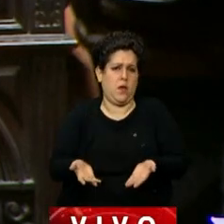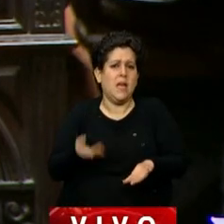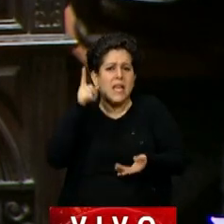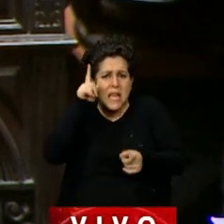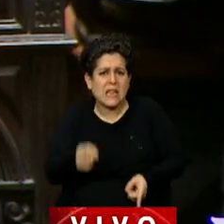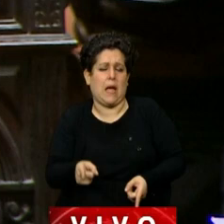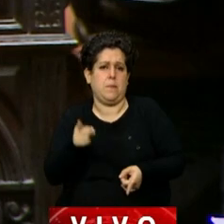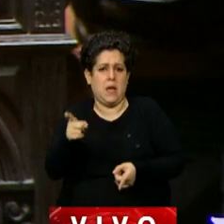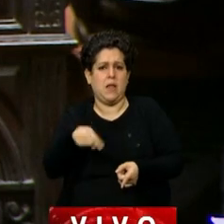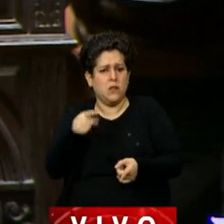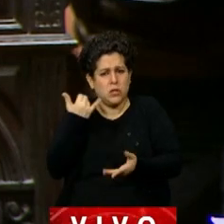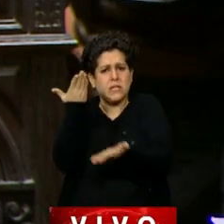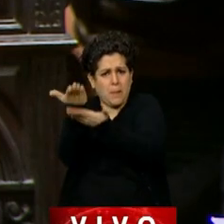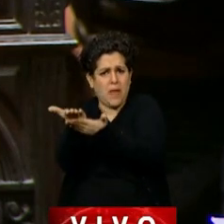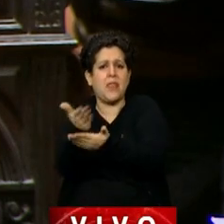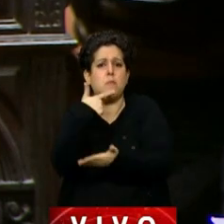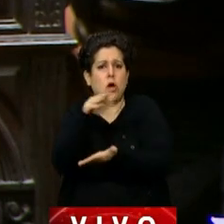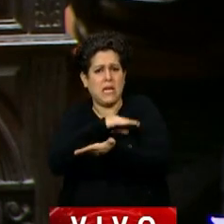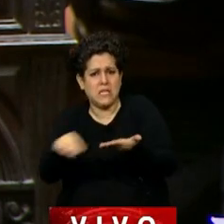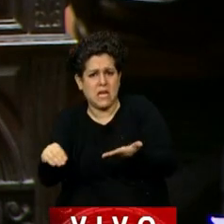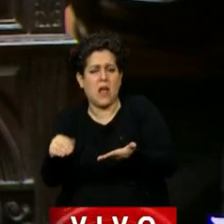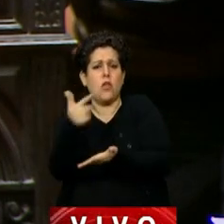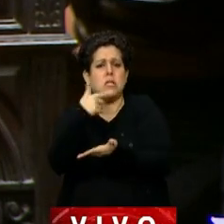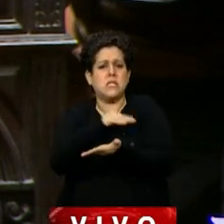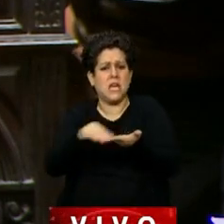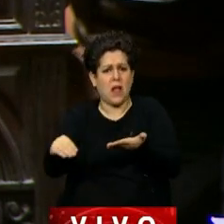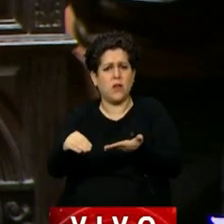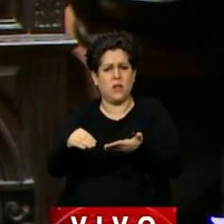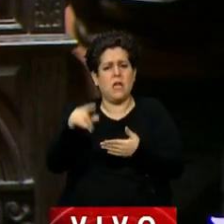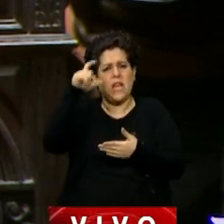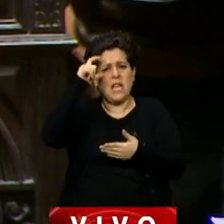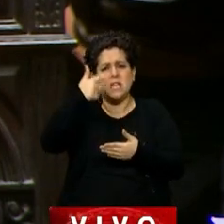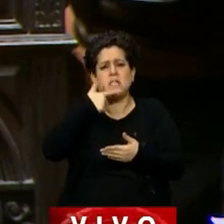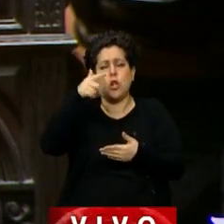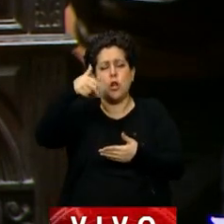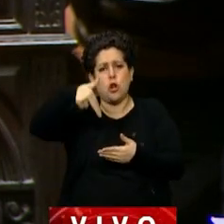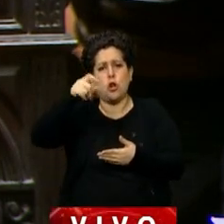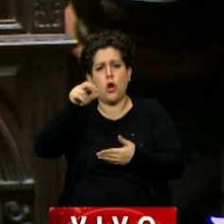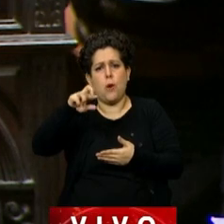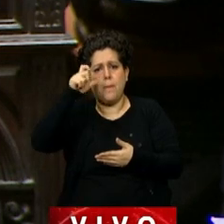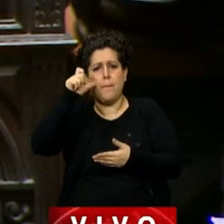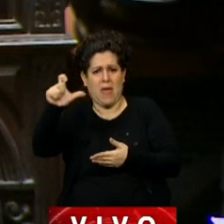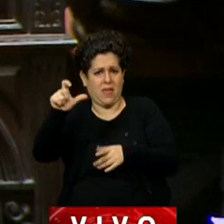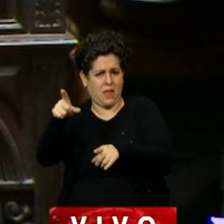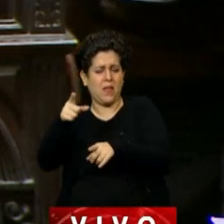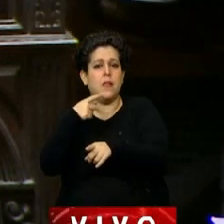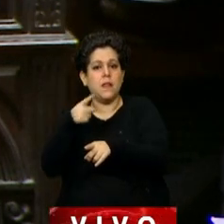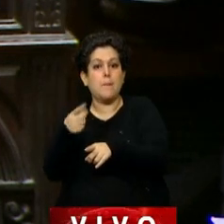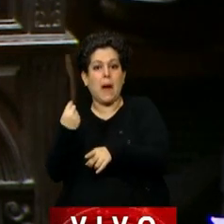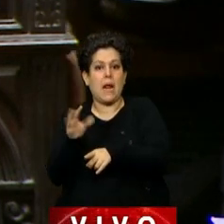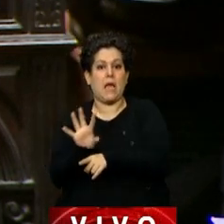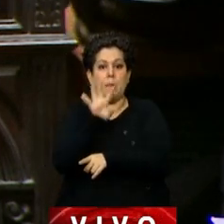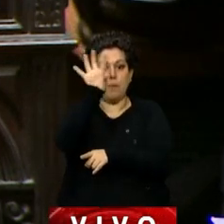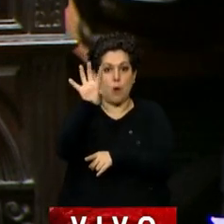que también está pedida en el Senado por el senador Snopek. Para que en la